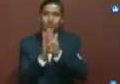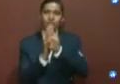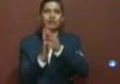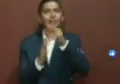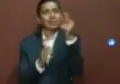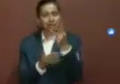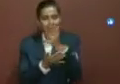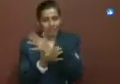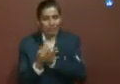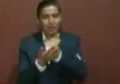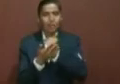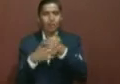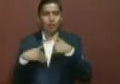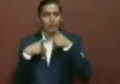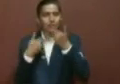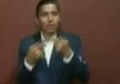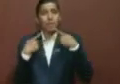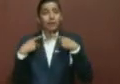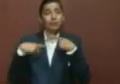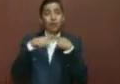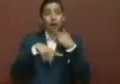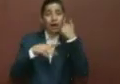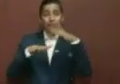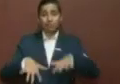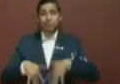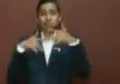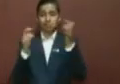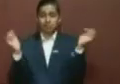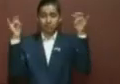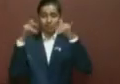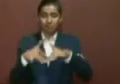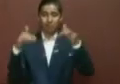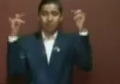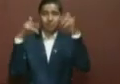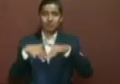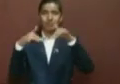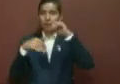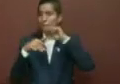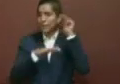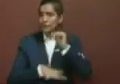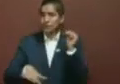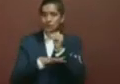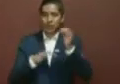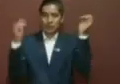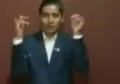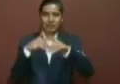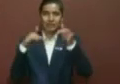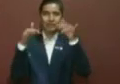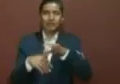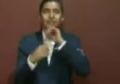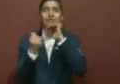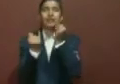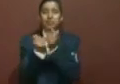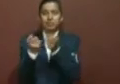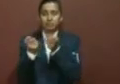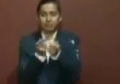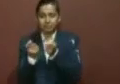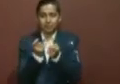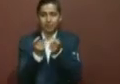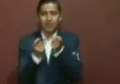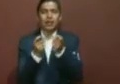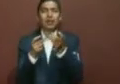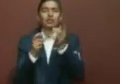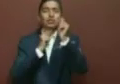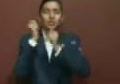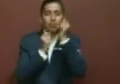confianza de los organizadores de eventos, por ejemplo, eventos que han estado regresando a Michoacán, de los operadores turísticos